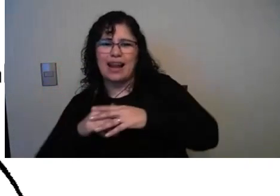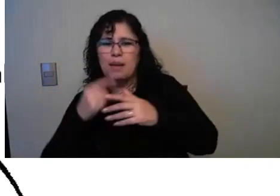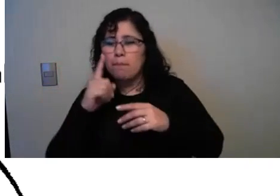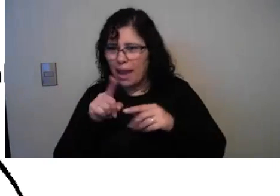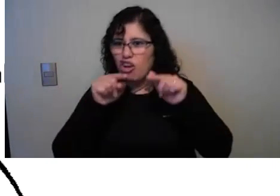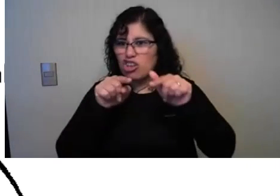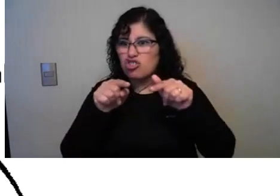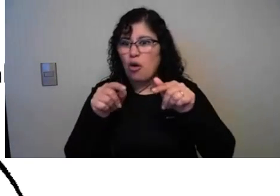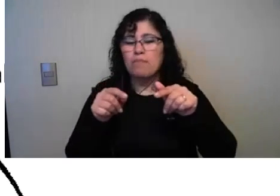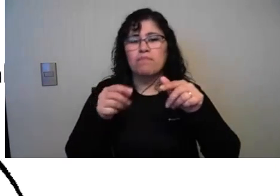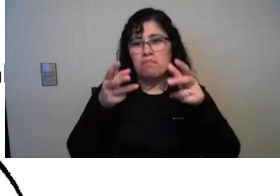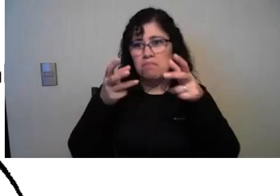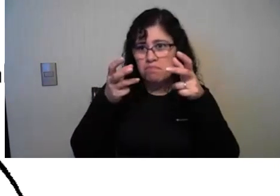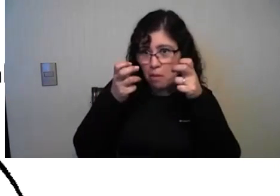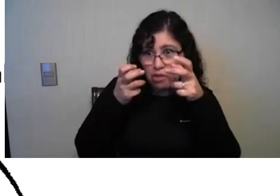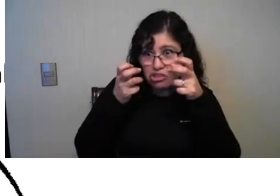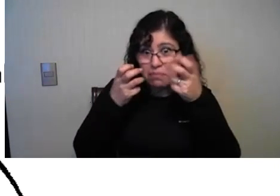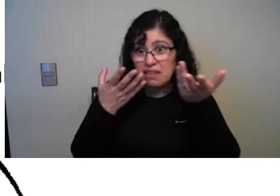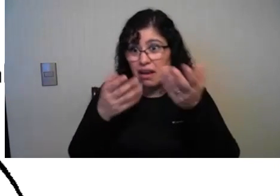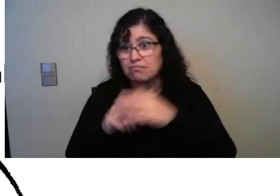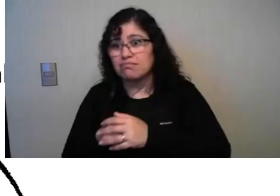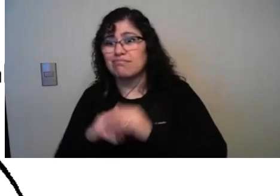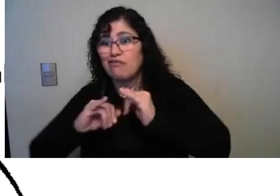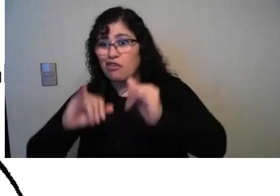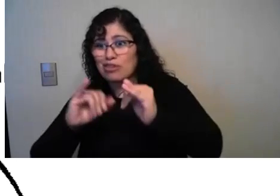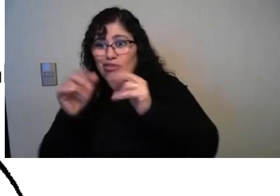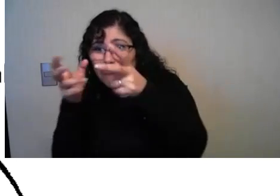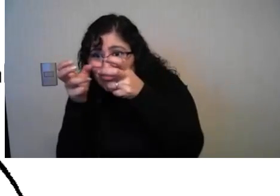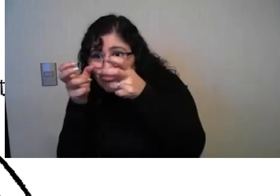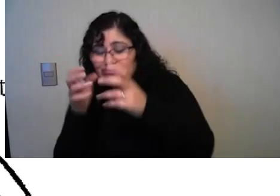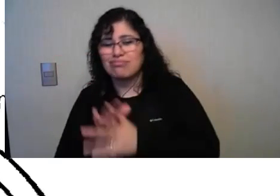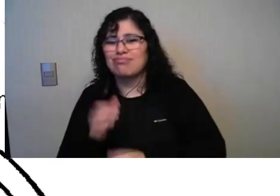esta información será propioceptiva, ¿ya?